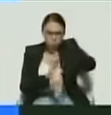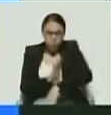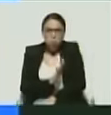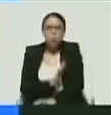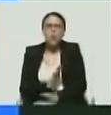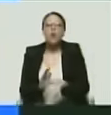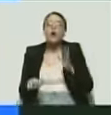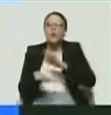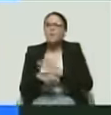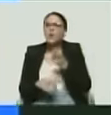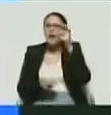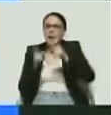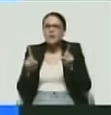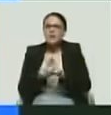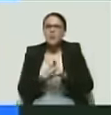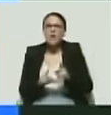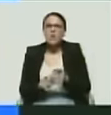vivos?